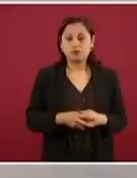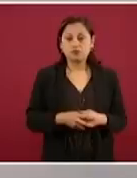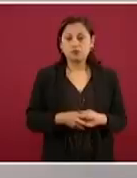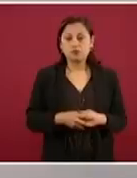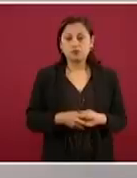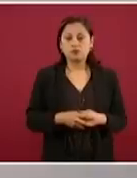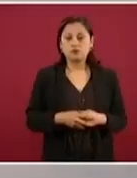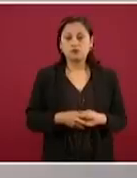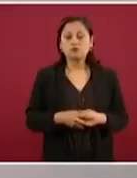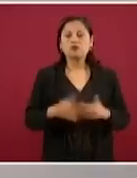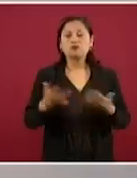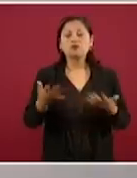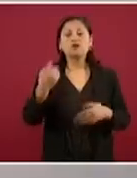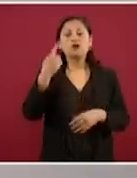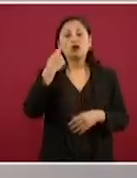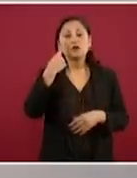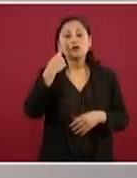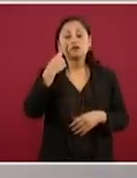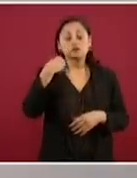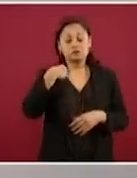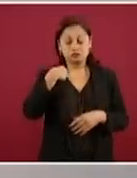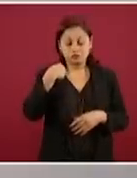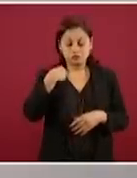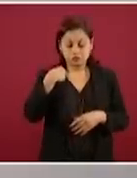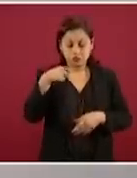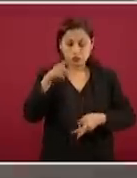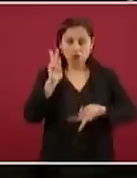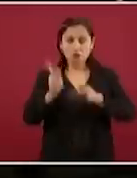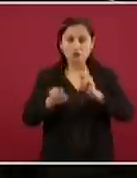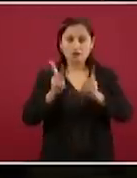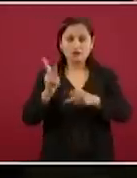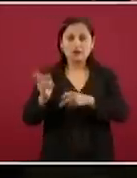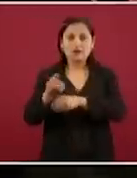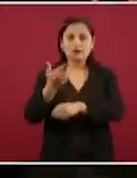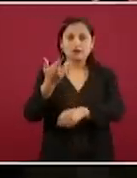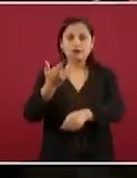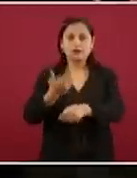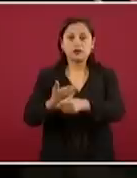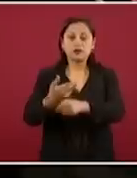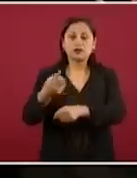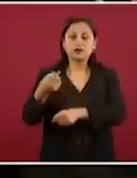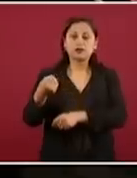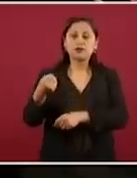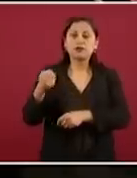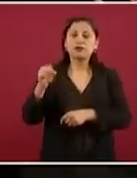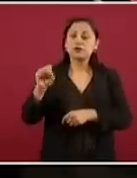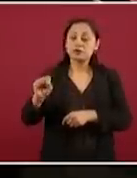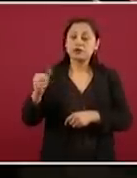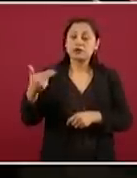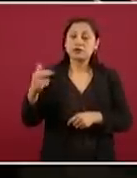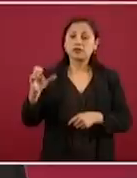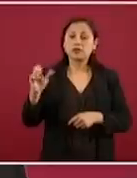ver con el secretario de Hacienda, voy a hablar con él para la sustitución en el SAT,